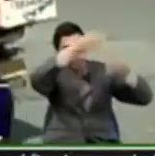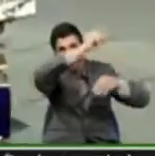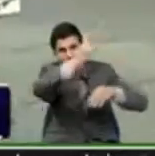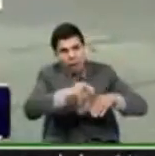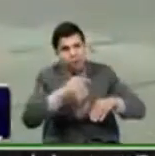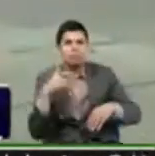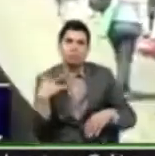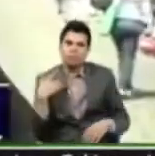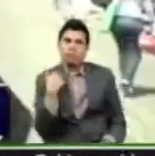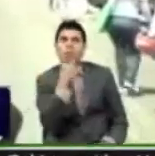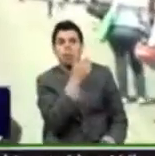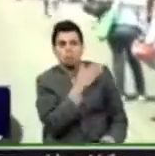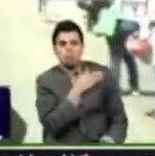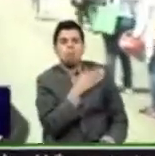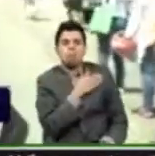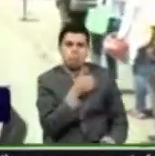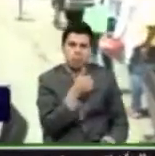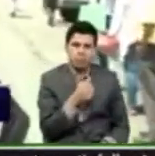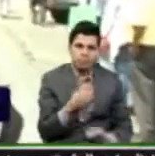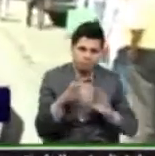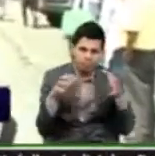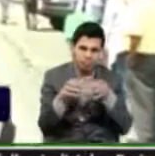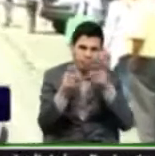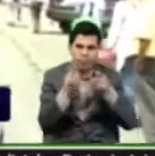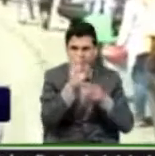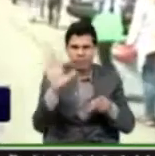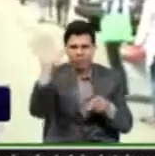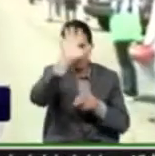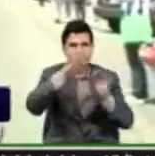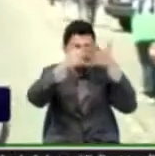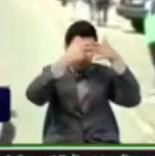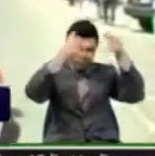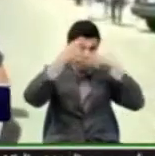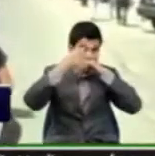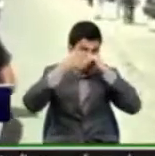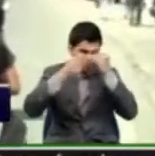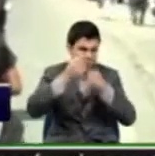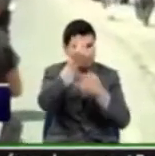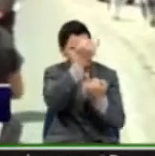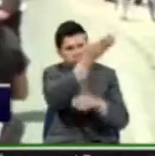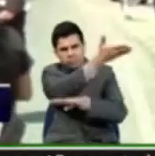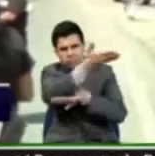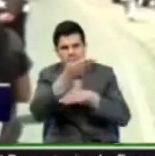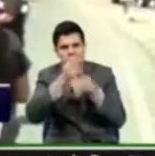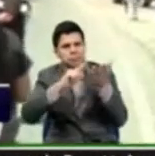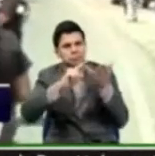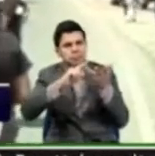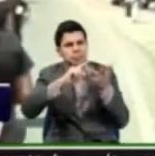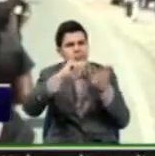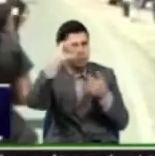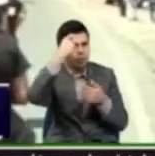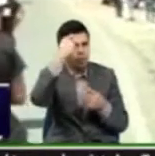Justicia. El Movimiento Nacional Carcelario ha elevado un pliego de peticiones ante el Gobierno Nacional